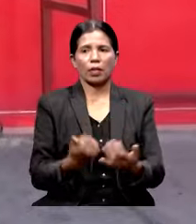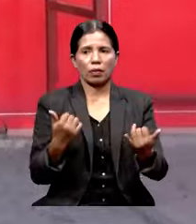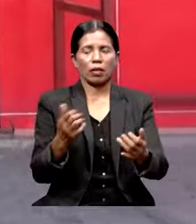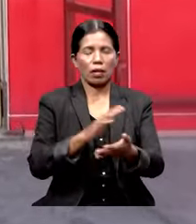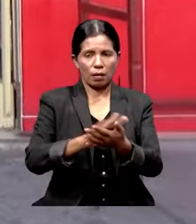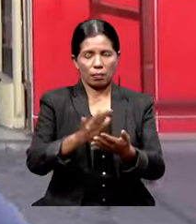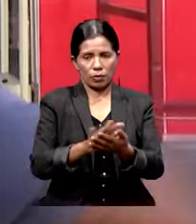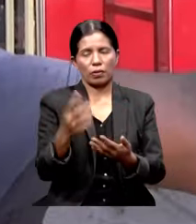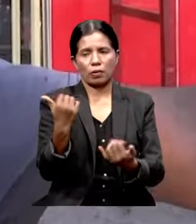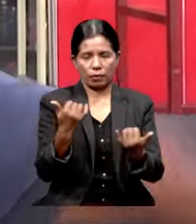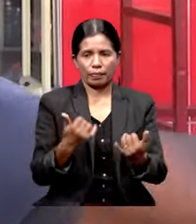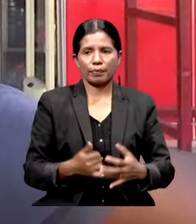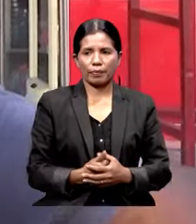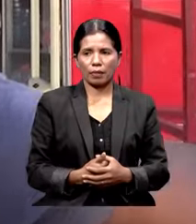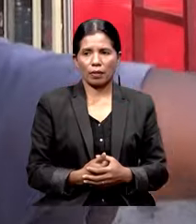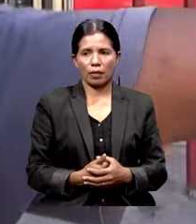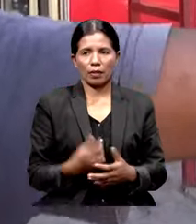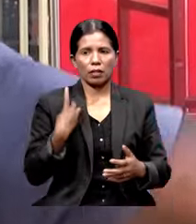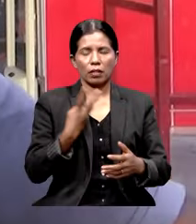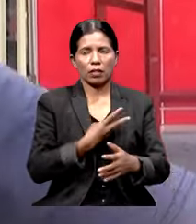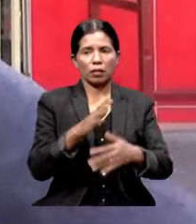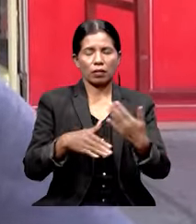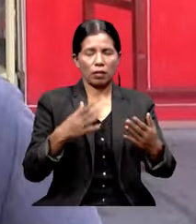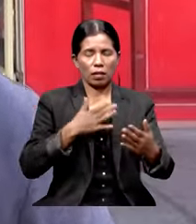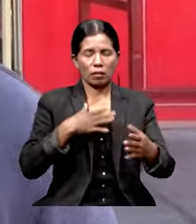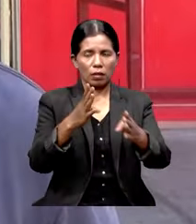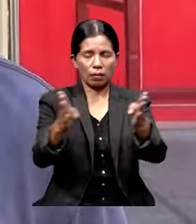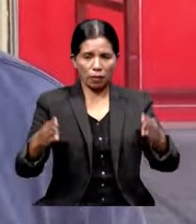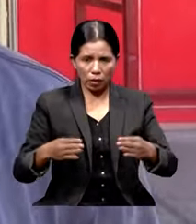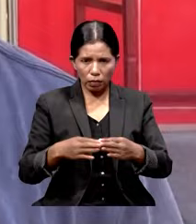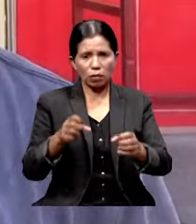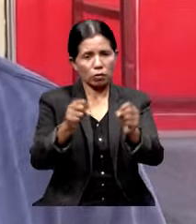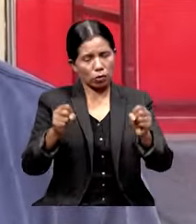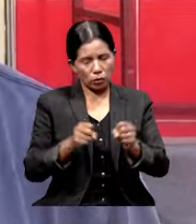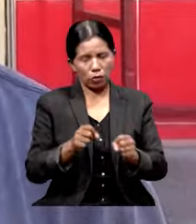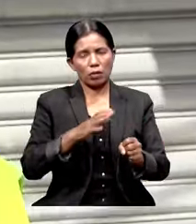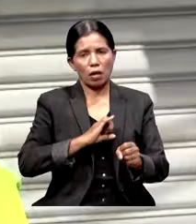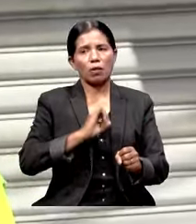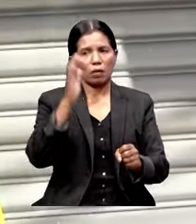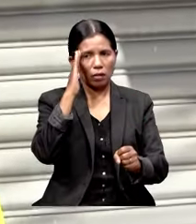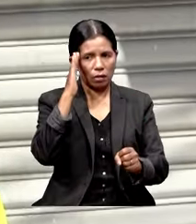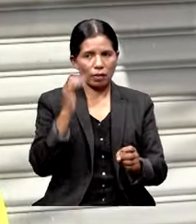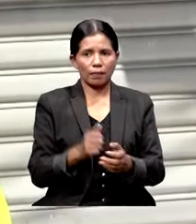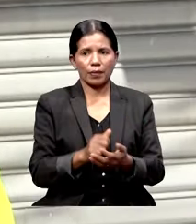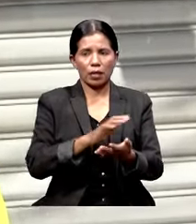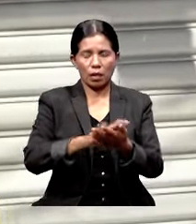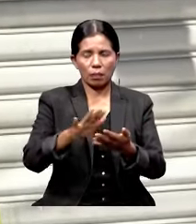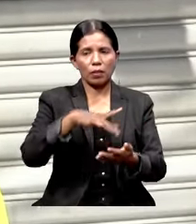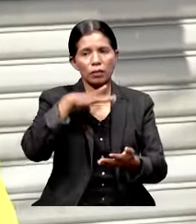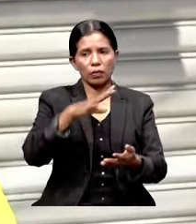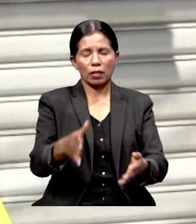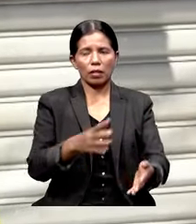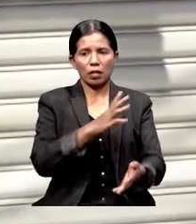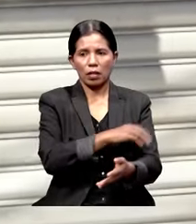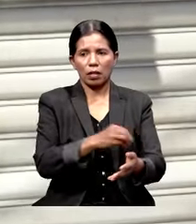sedonan. Ini tahu kita mahatene, aku ini bayar keras, aku ini sukularan keras, ini bi aku hatene. Amo swear hasai kene te,